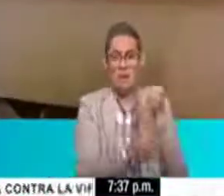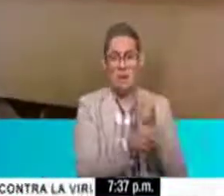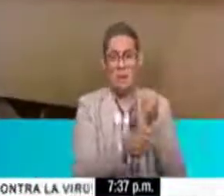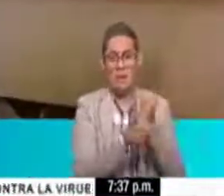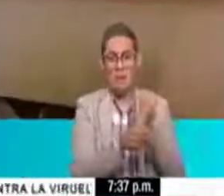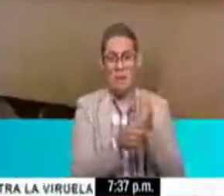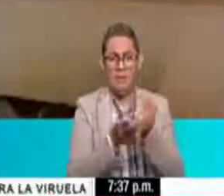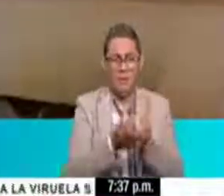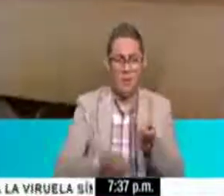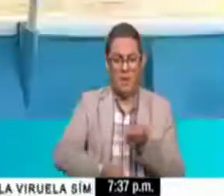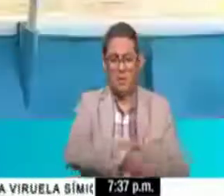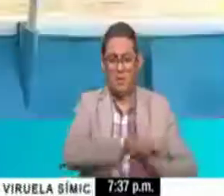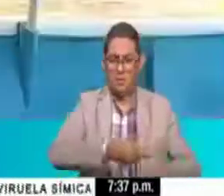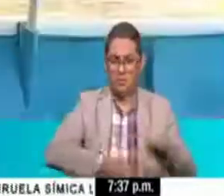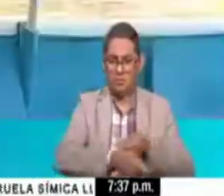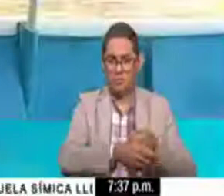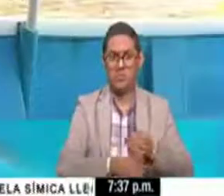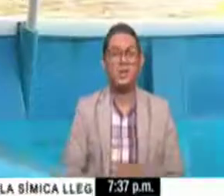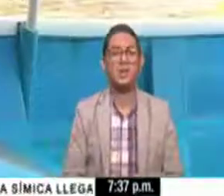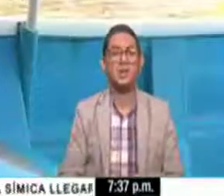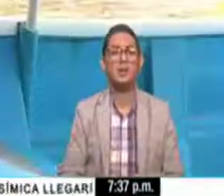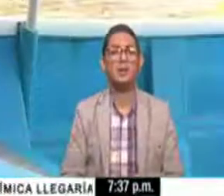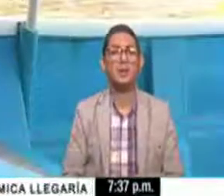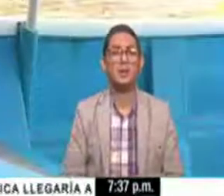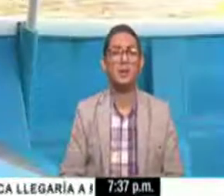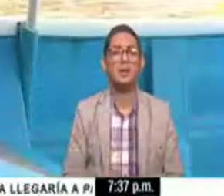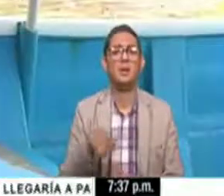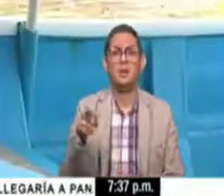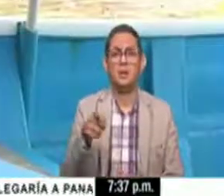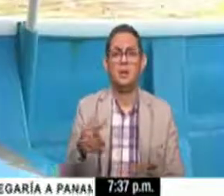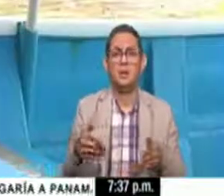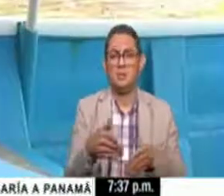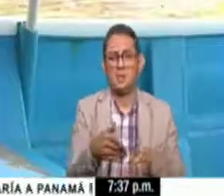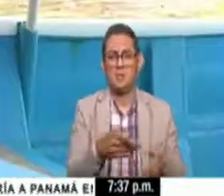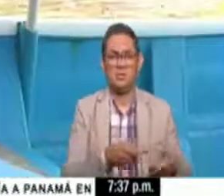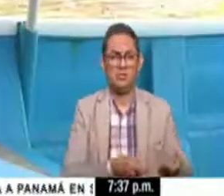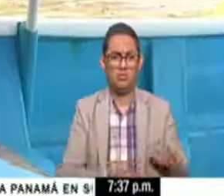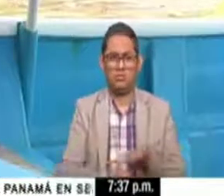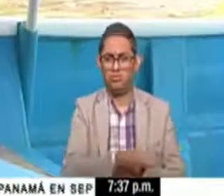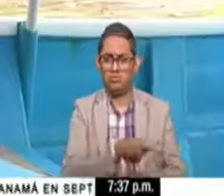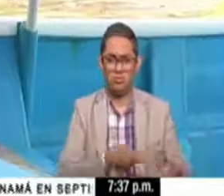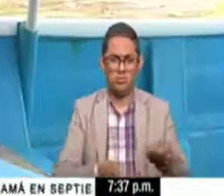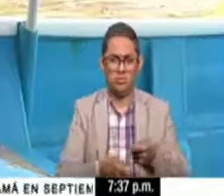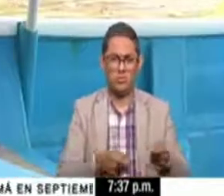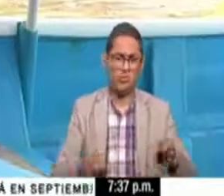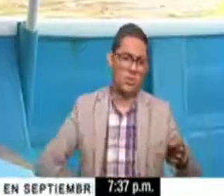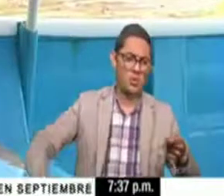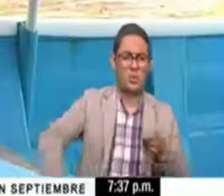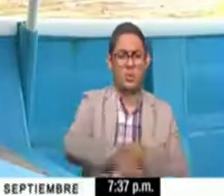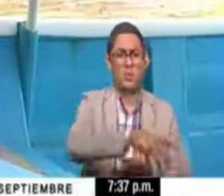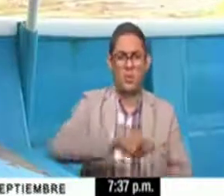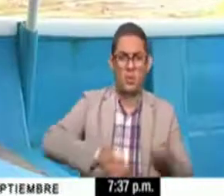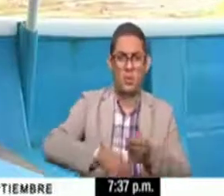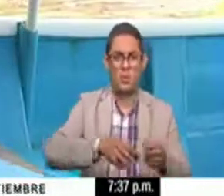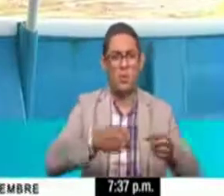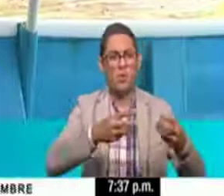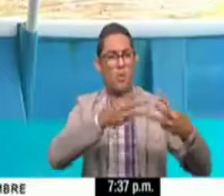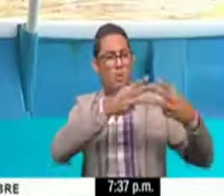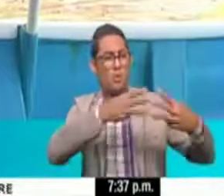artesanal, pero de forma responsable. Digamos que la pesca, lo que es pesca de corvina con trasmayo mayones, con